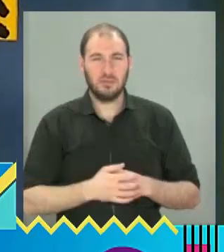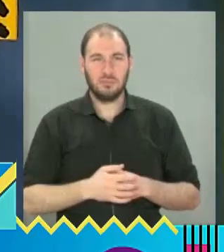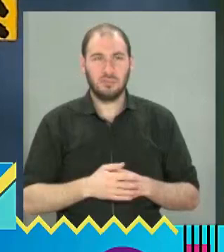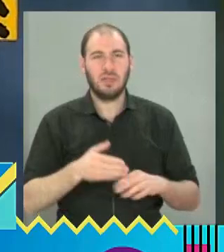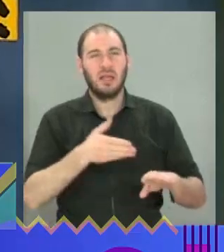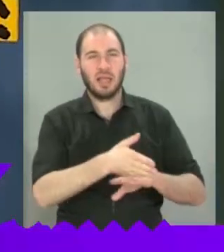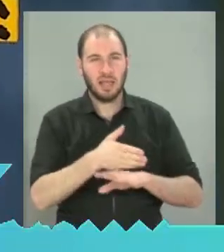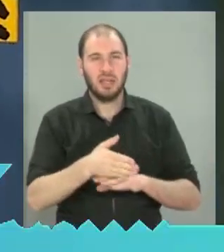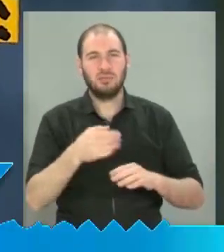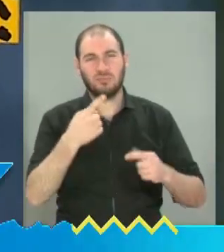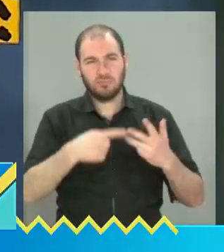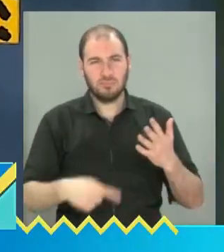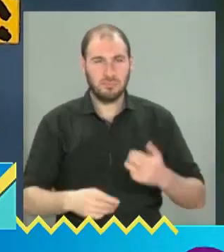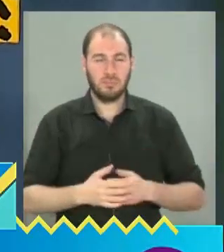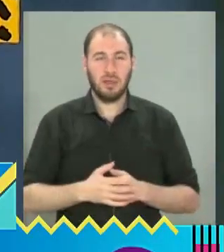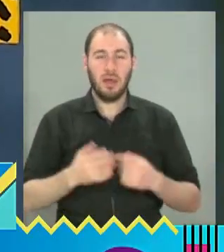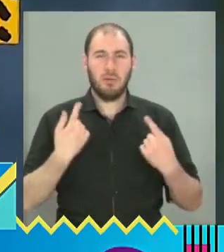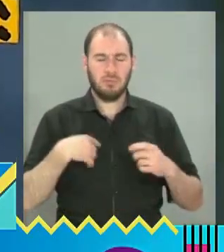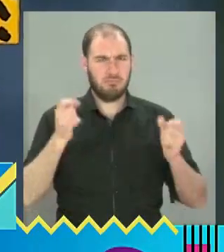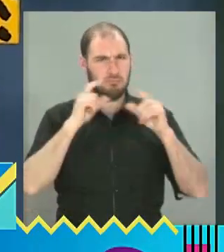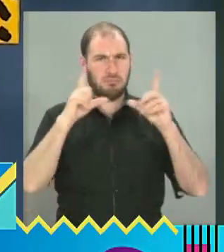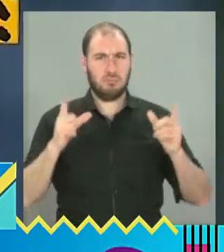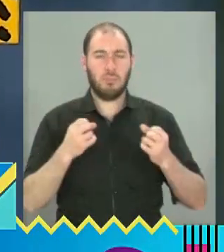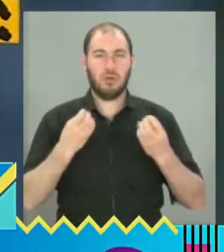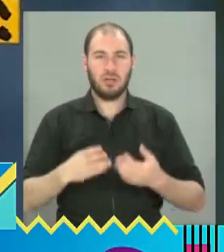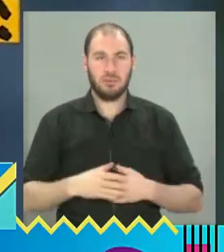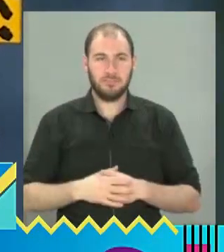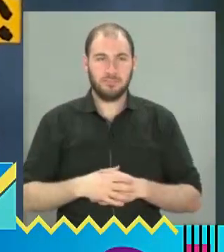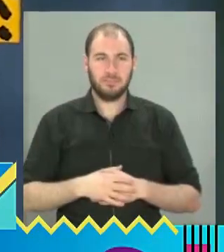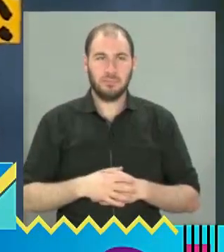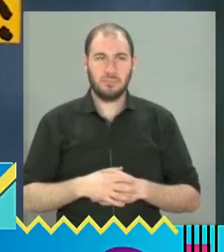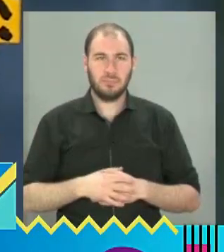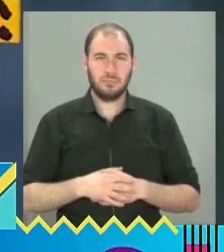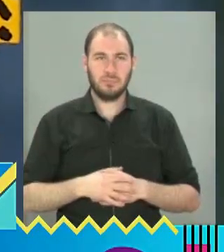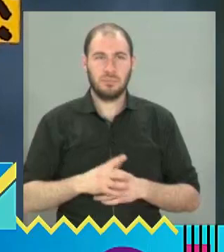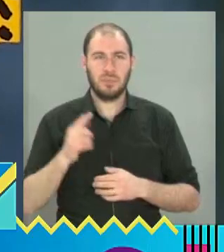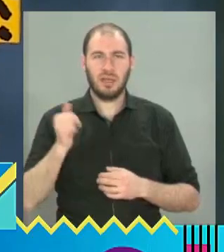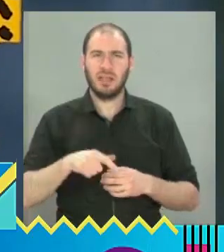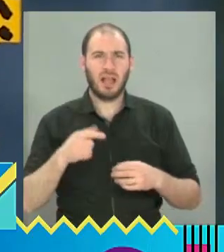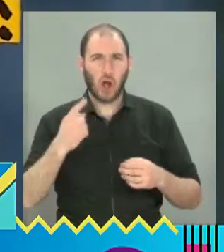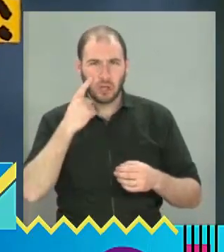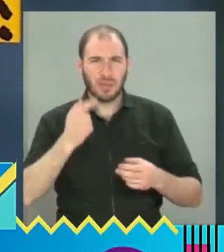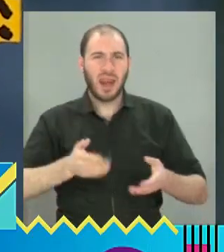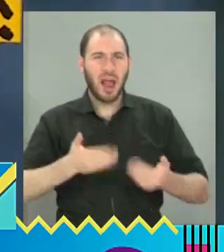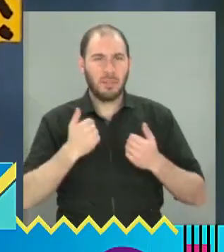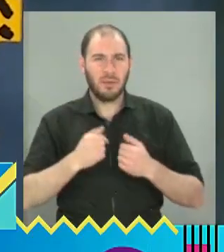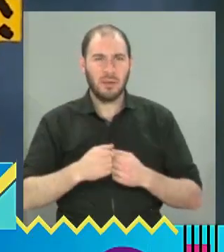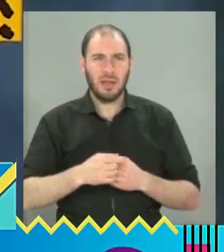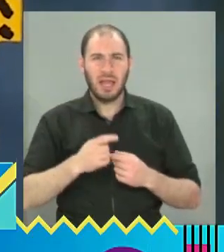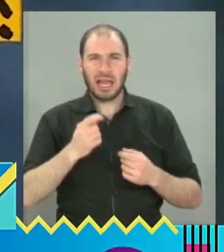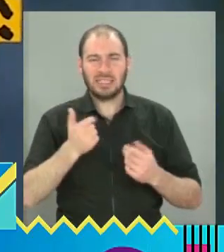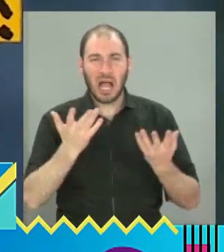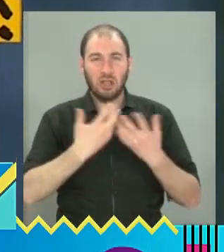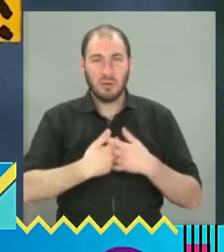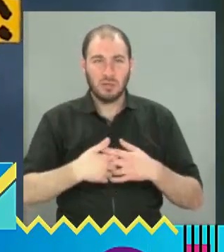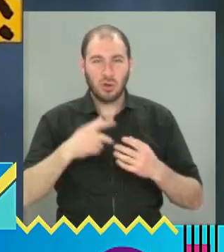los ingresos, las situaciones y demás. Pero me llama mucho la atención porque es tan inmediato el conocimiento, te diría que casi automático,